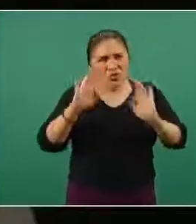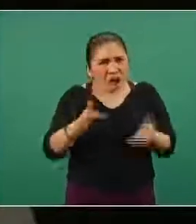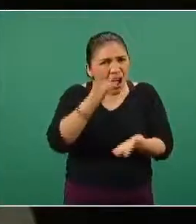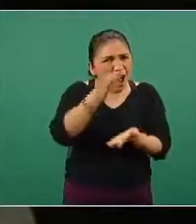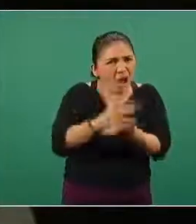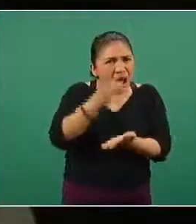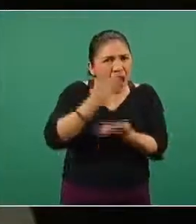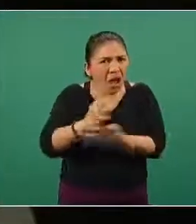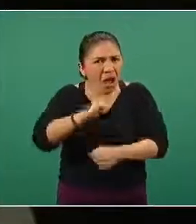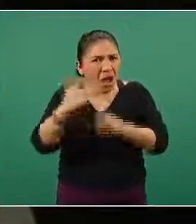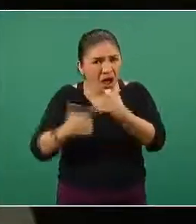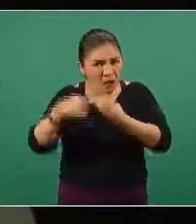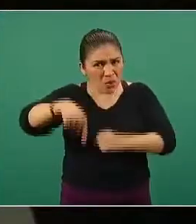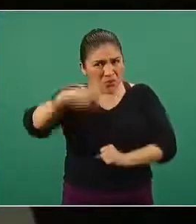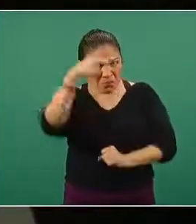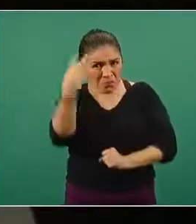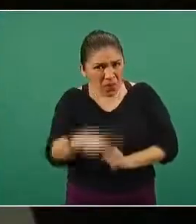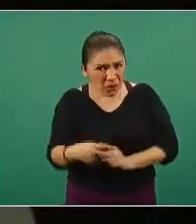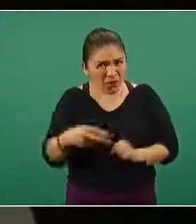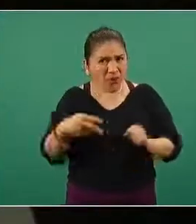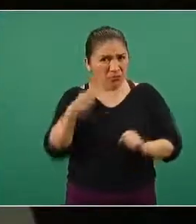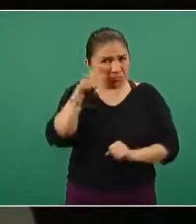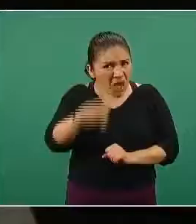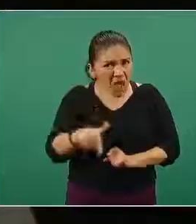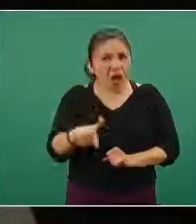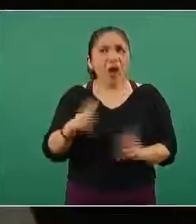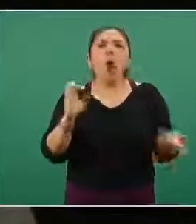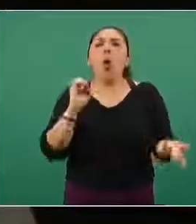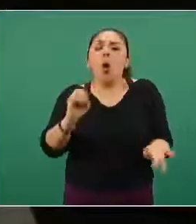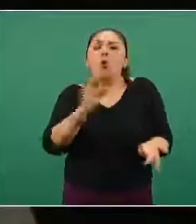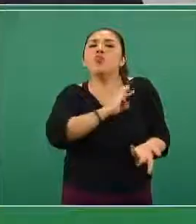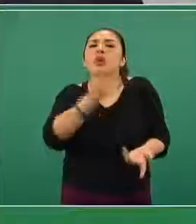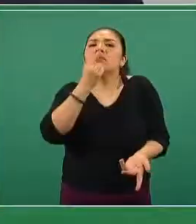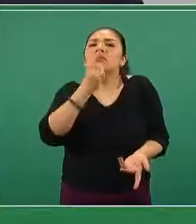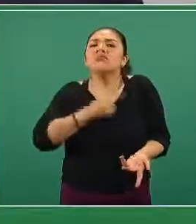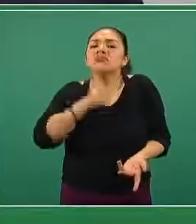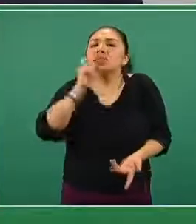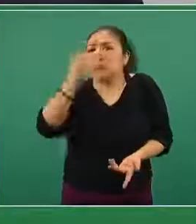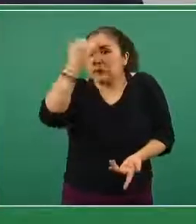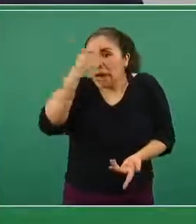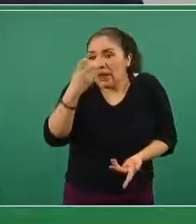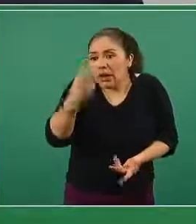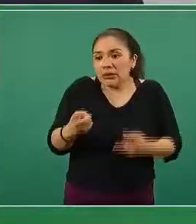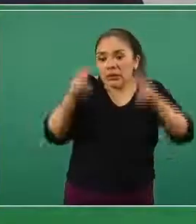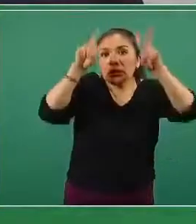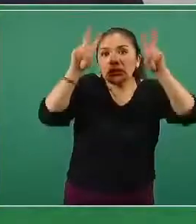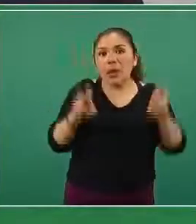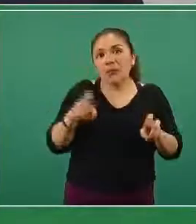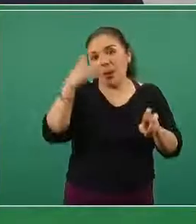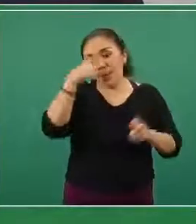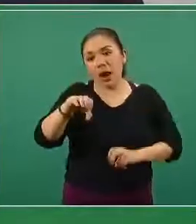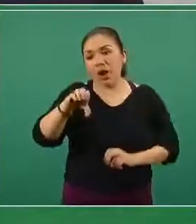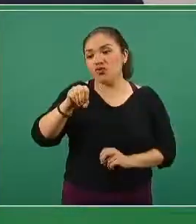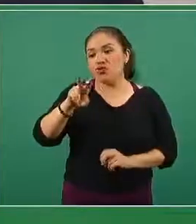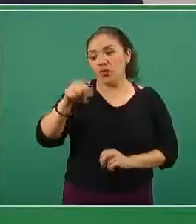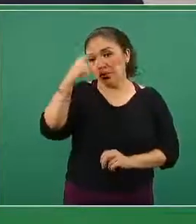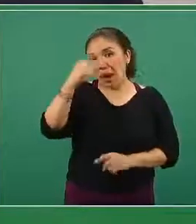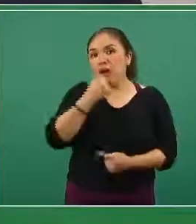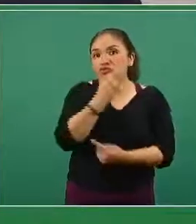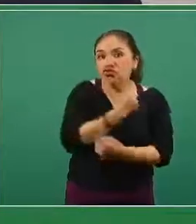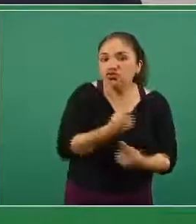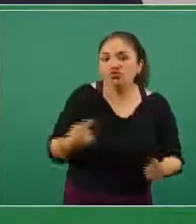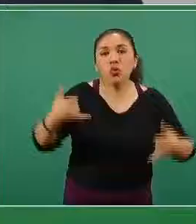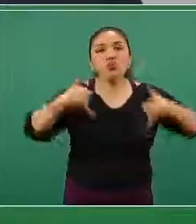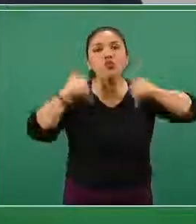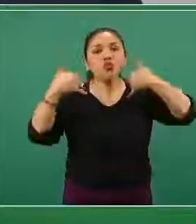algo así en México, y si hay alguna cosa que nos puedan actualizar del tema de COVID para niños y